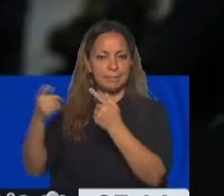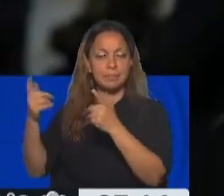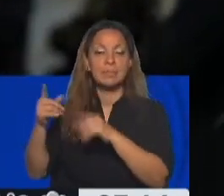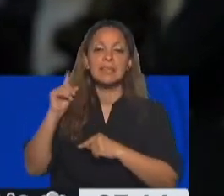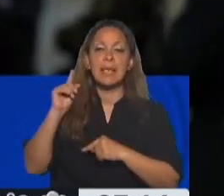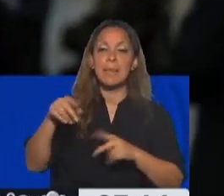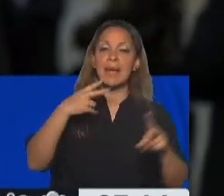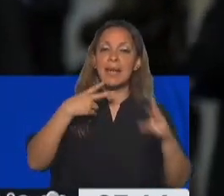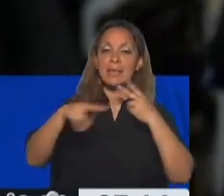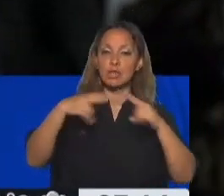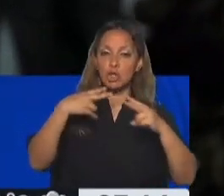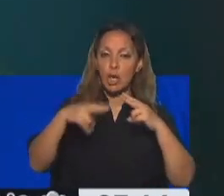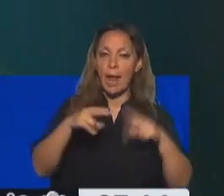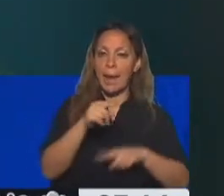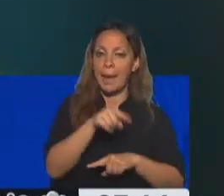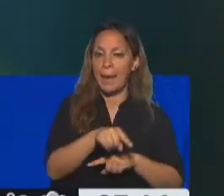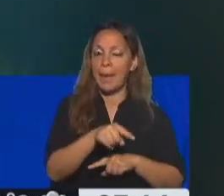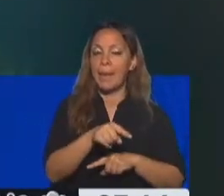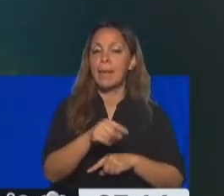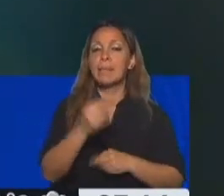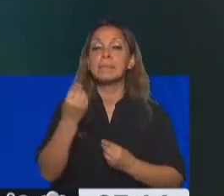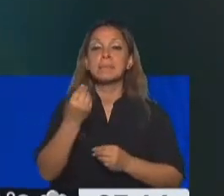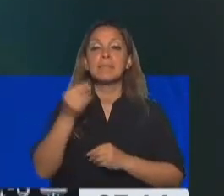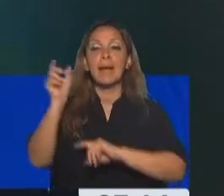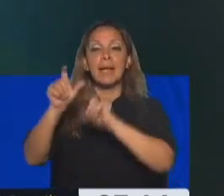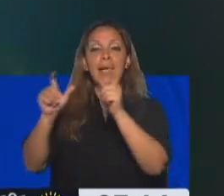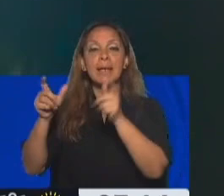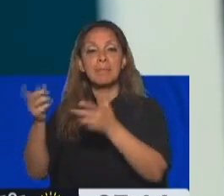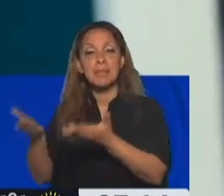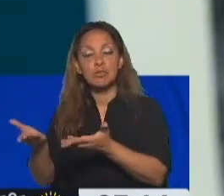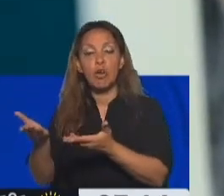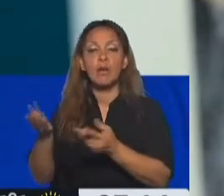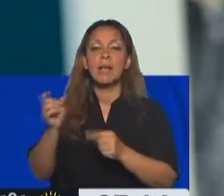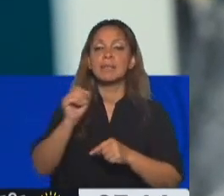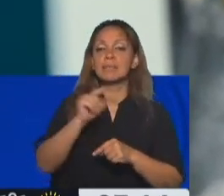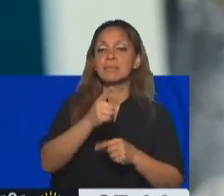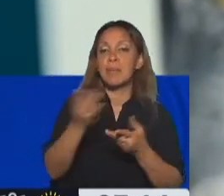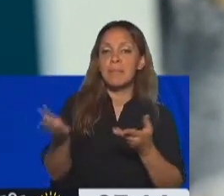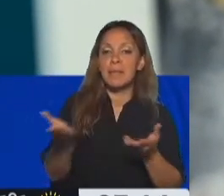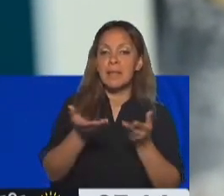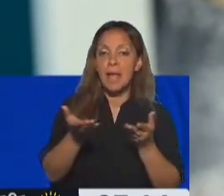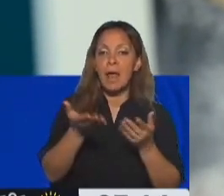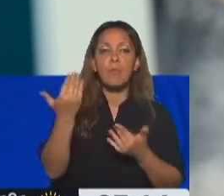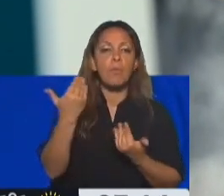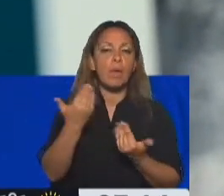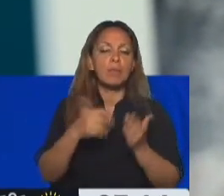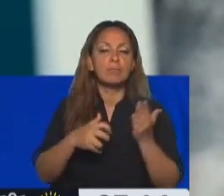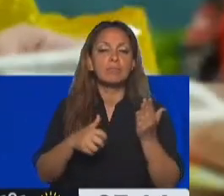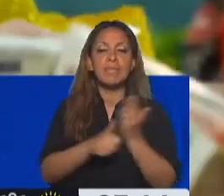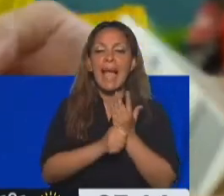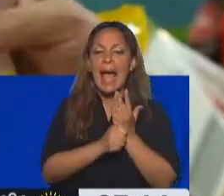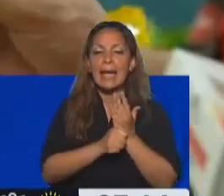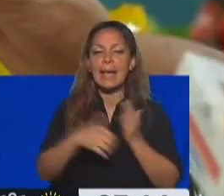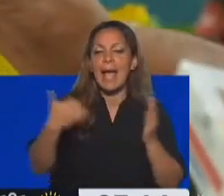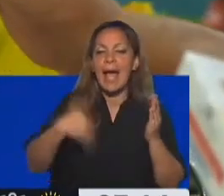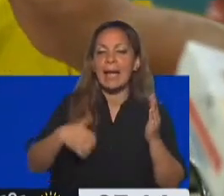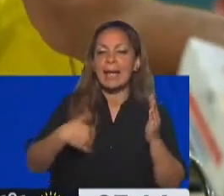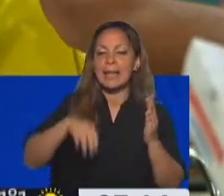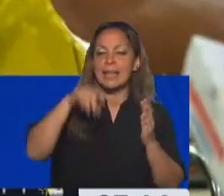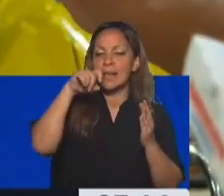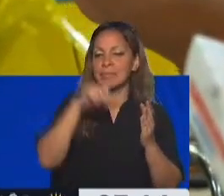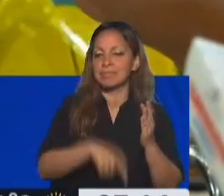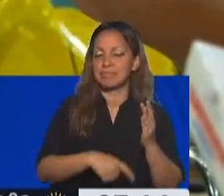cubiertos donde los clientes y los invitados pueden degustar las mejores carnes argentinas a la